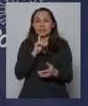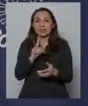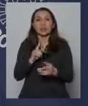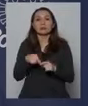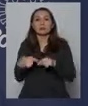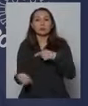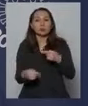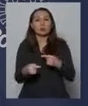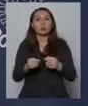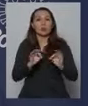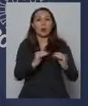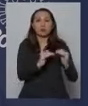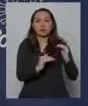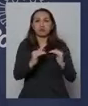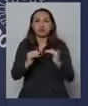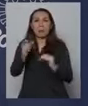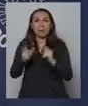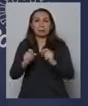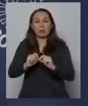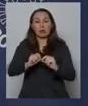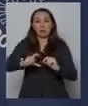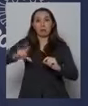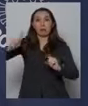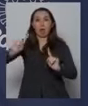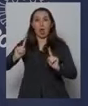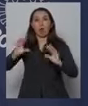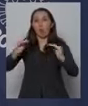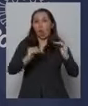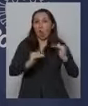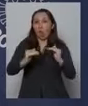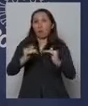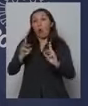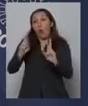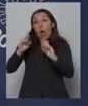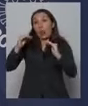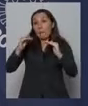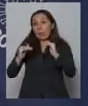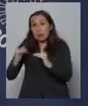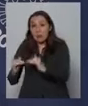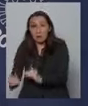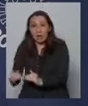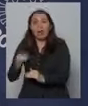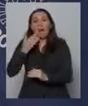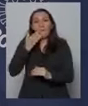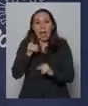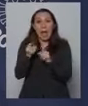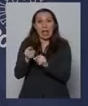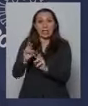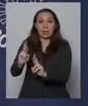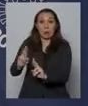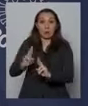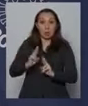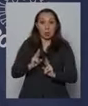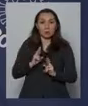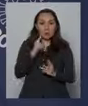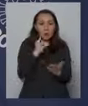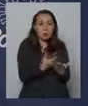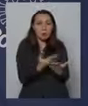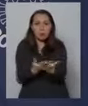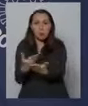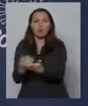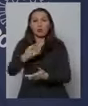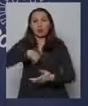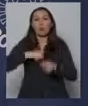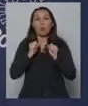los efectos de estabilización de la cantidad de contagios, ojalá también la disminución, y con ese resultado, con esa evidencia